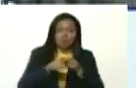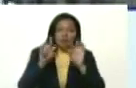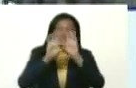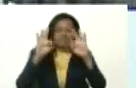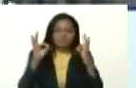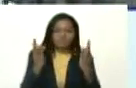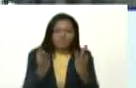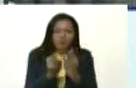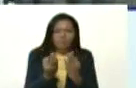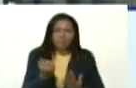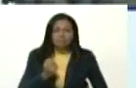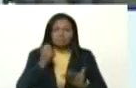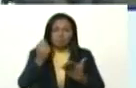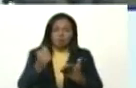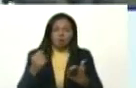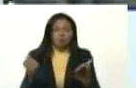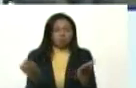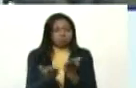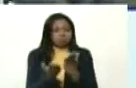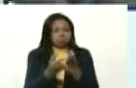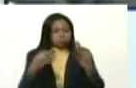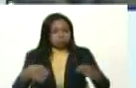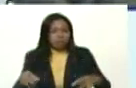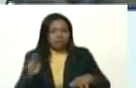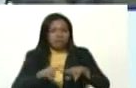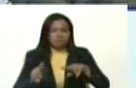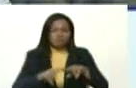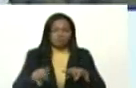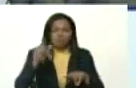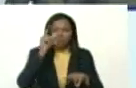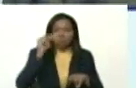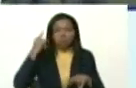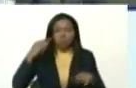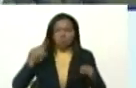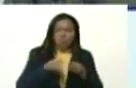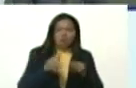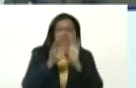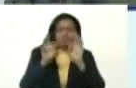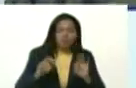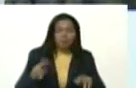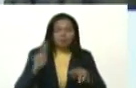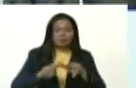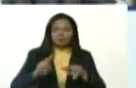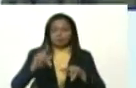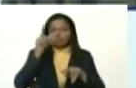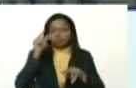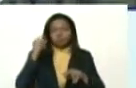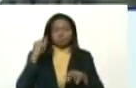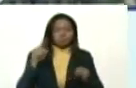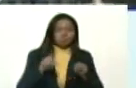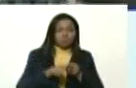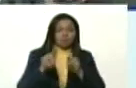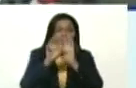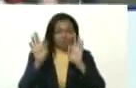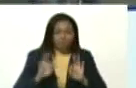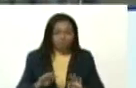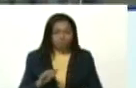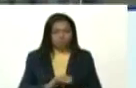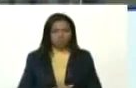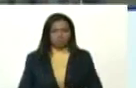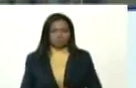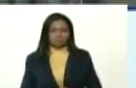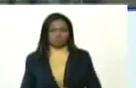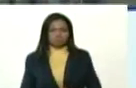ahora con el bono de escolaridad niño y niña, por niño y niña, todo eso va teniendo un